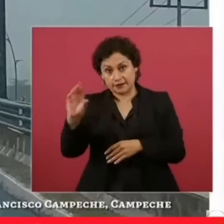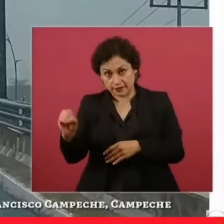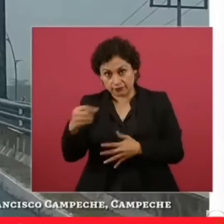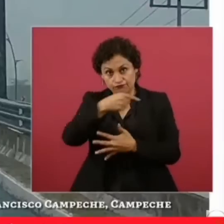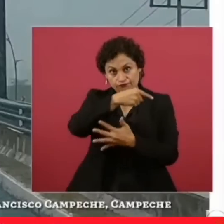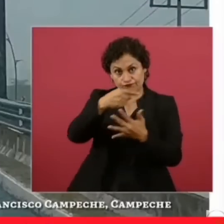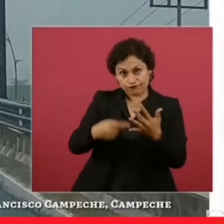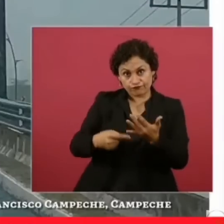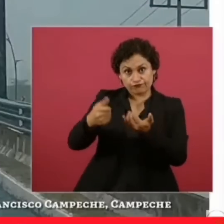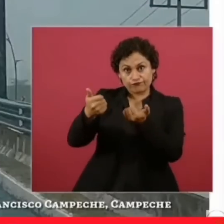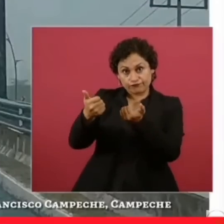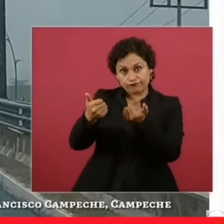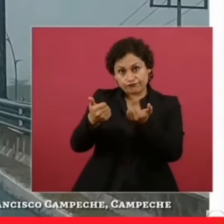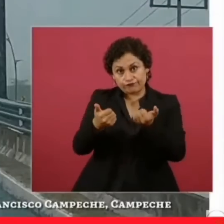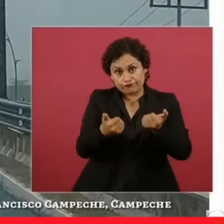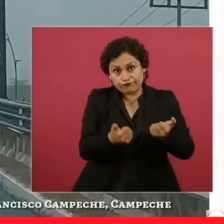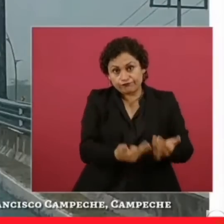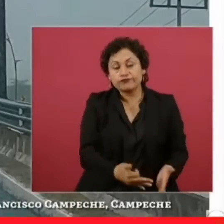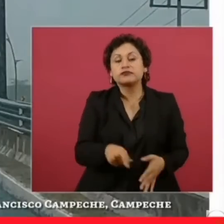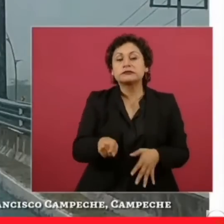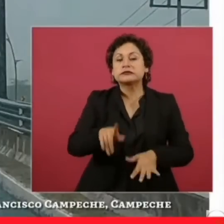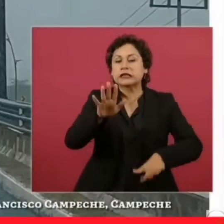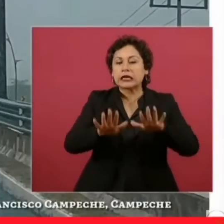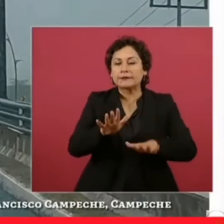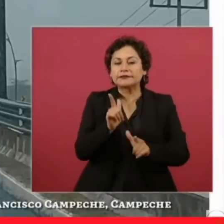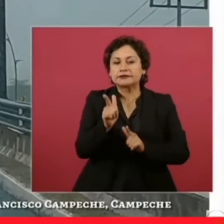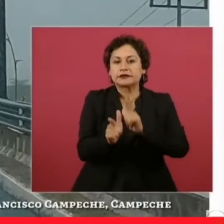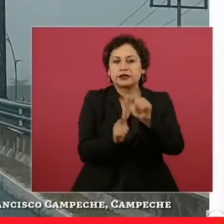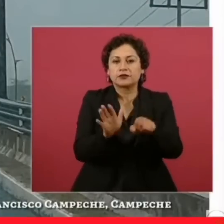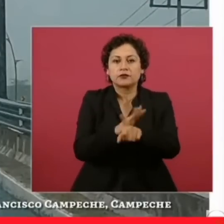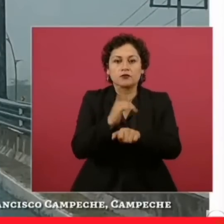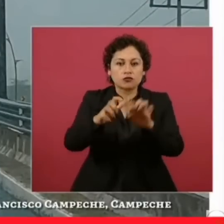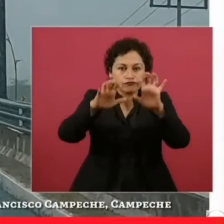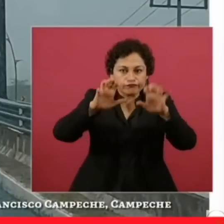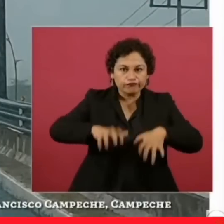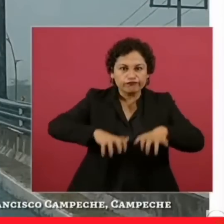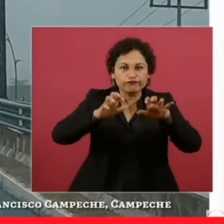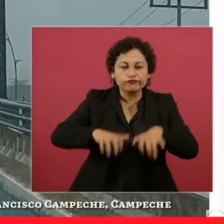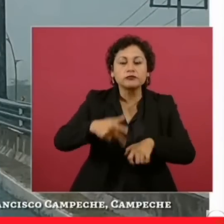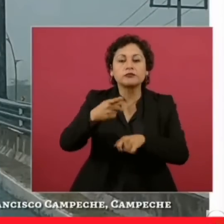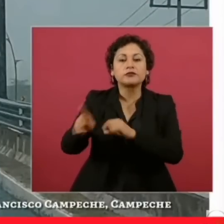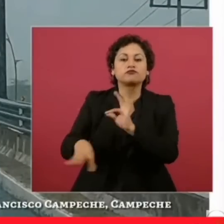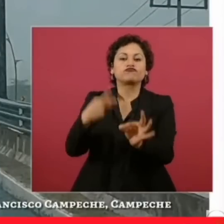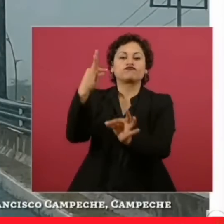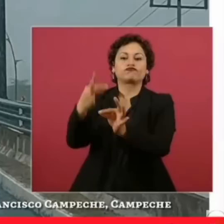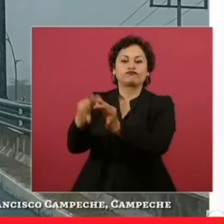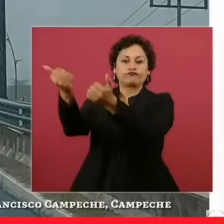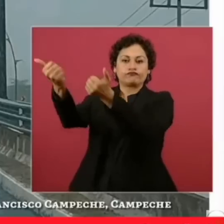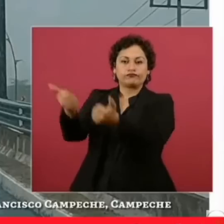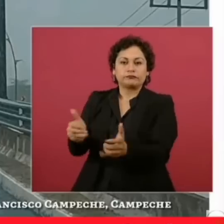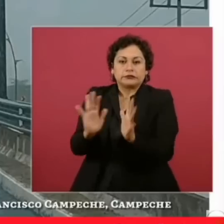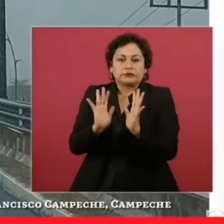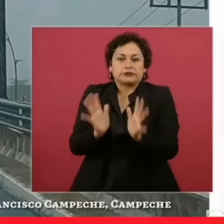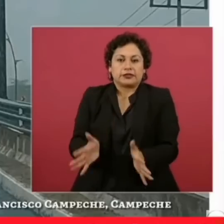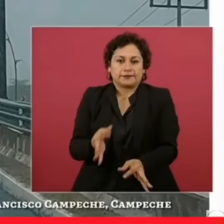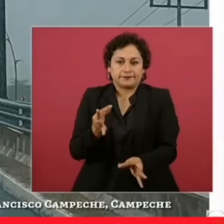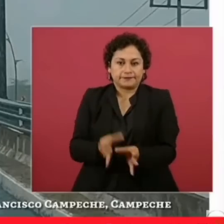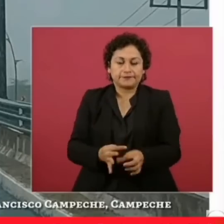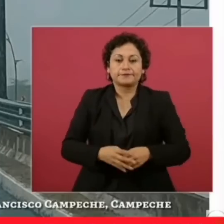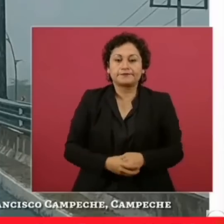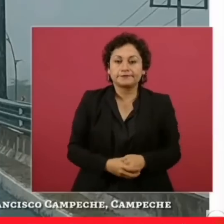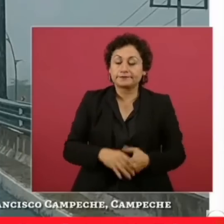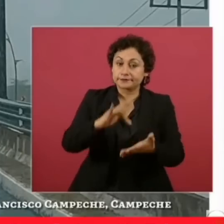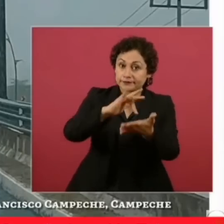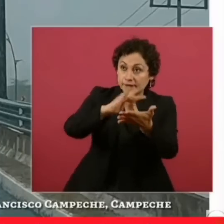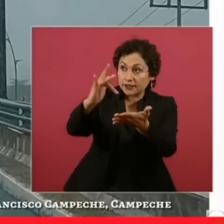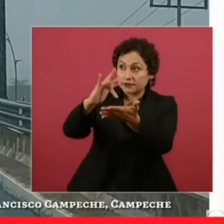algunos contratiempos, sobre todo por lluvia, pero se retomó el ritmo y se completó el trayecto conforme a lo estimado.